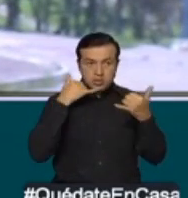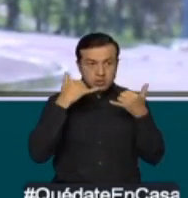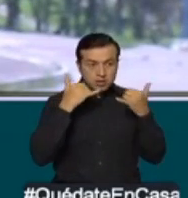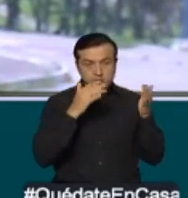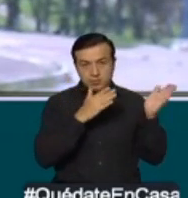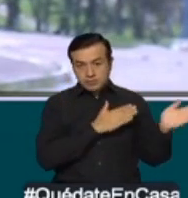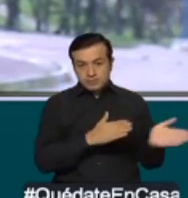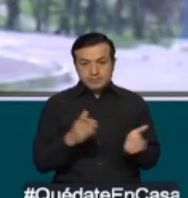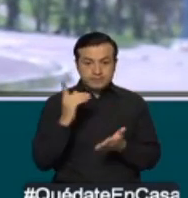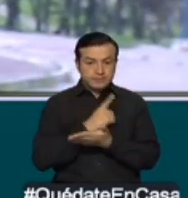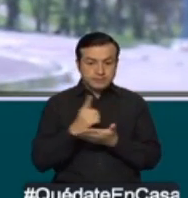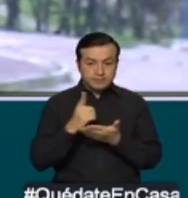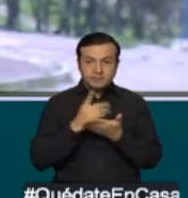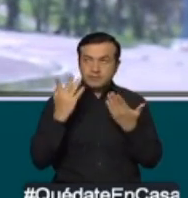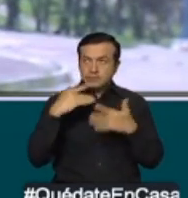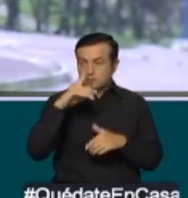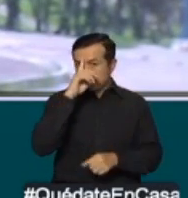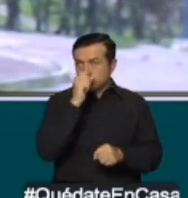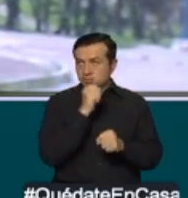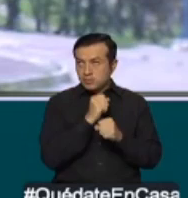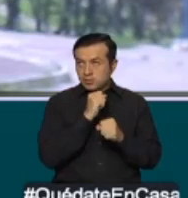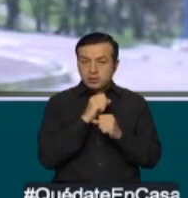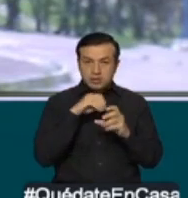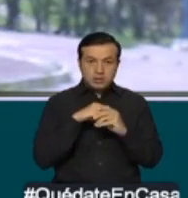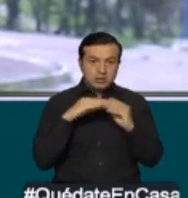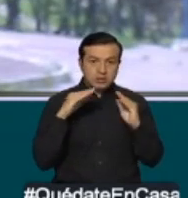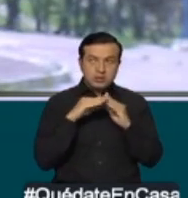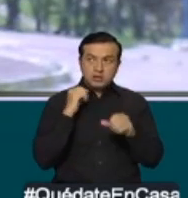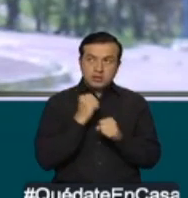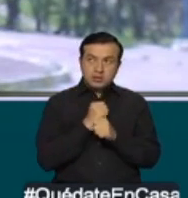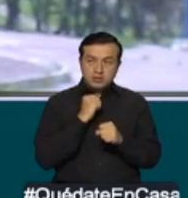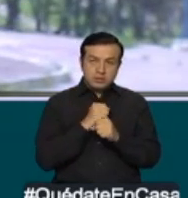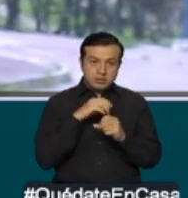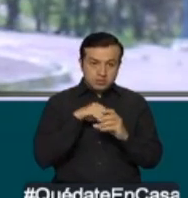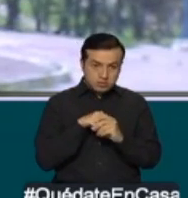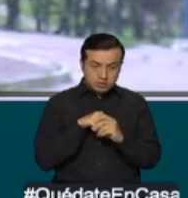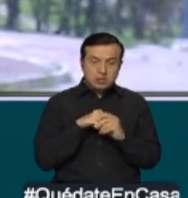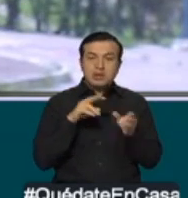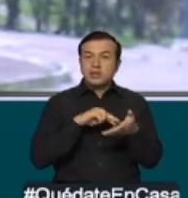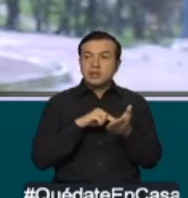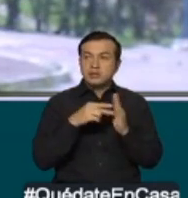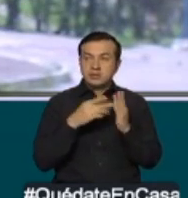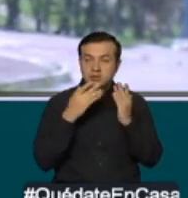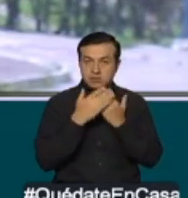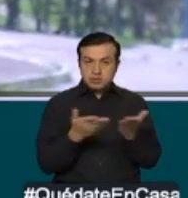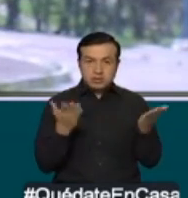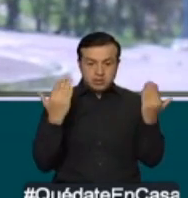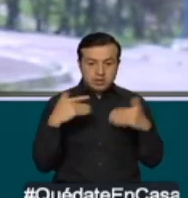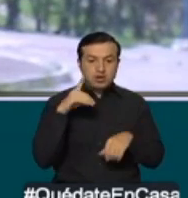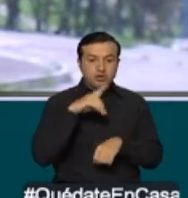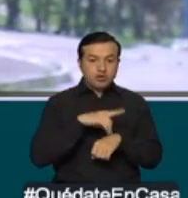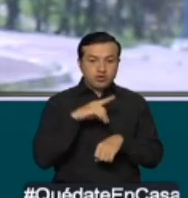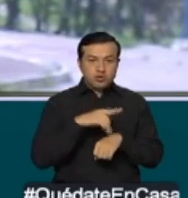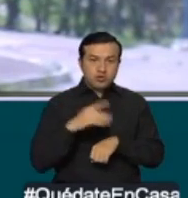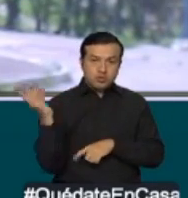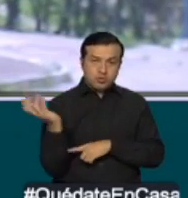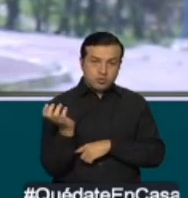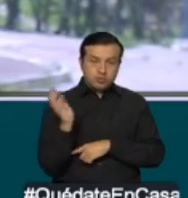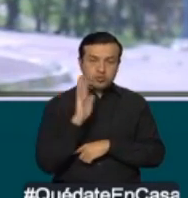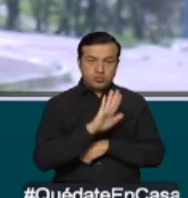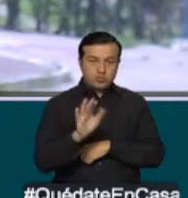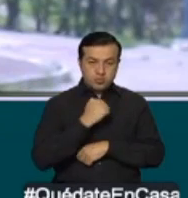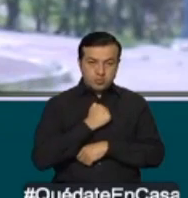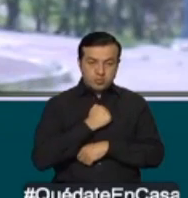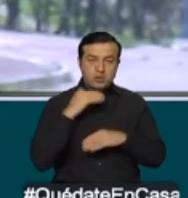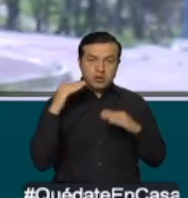desde esta semana vamos a trabajar en el teletrabajo a través de la telemedicina qué significa esto vamos a tener médicos jubilados que desde su